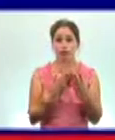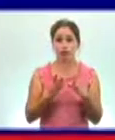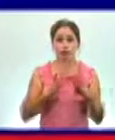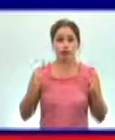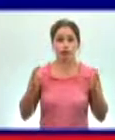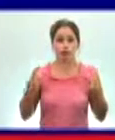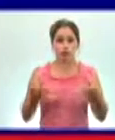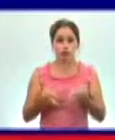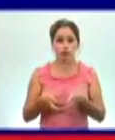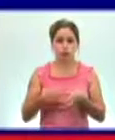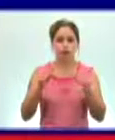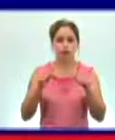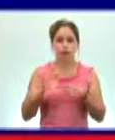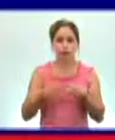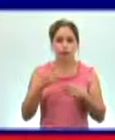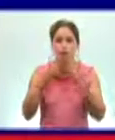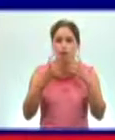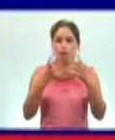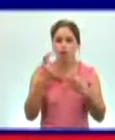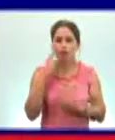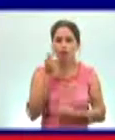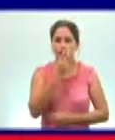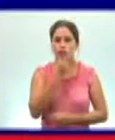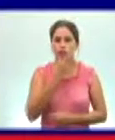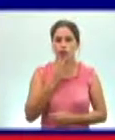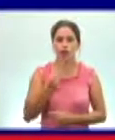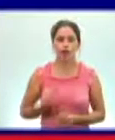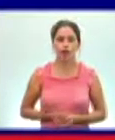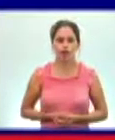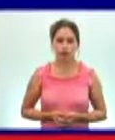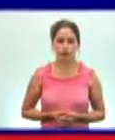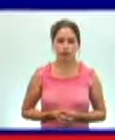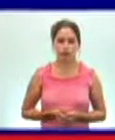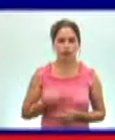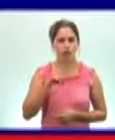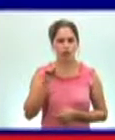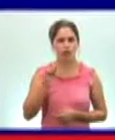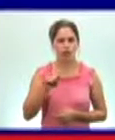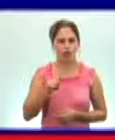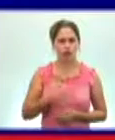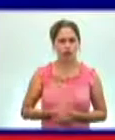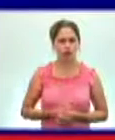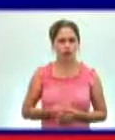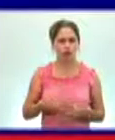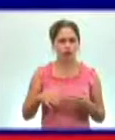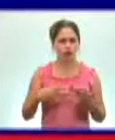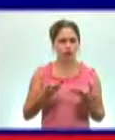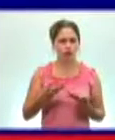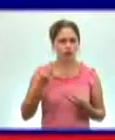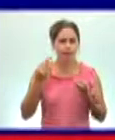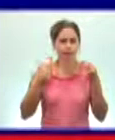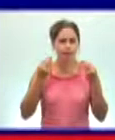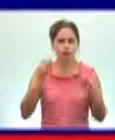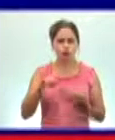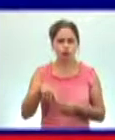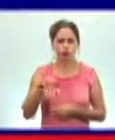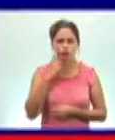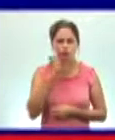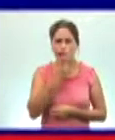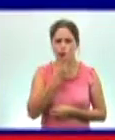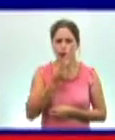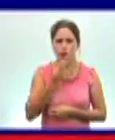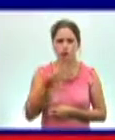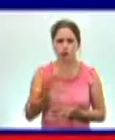este ensayo importante de José Martí. Les dejo la interrogante. ¿Qué mensaje sugiere Martí cuando nombra su obra Nuestra